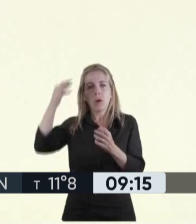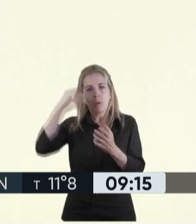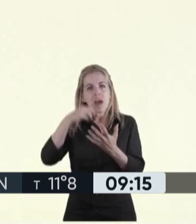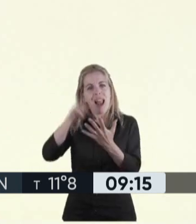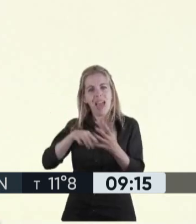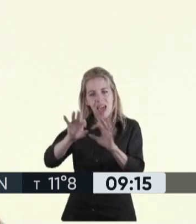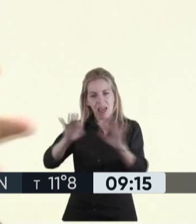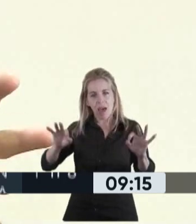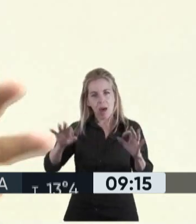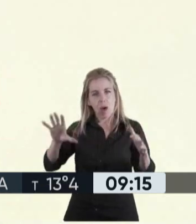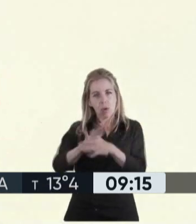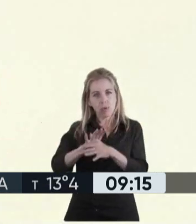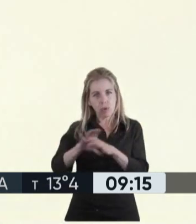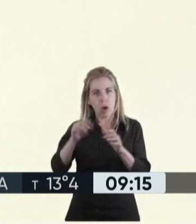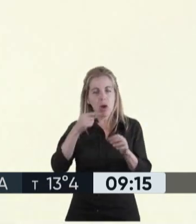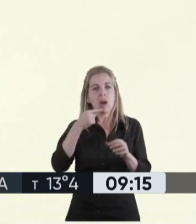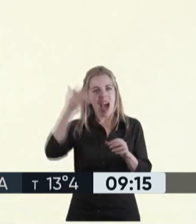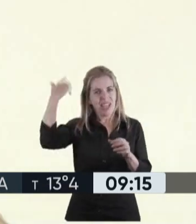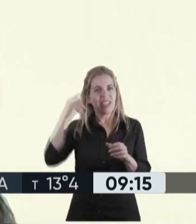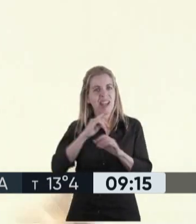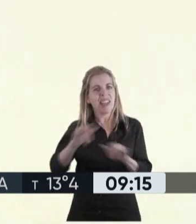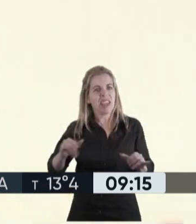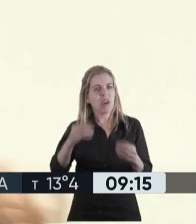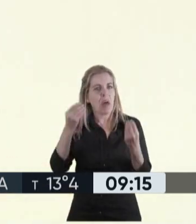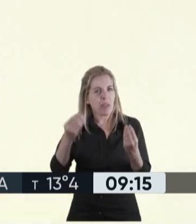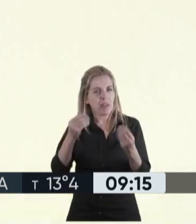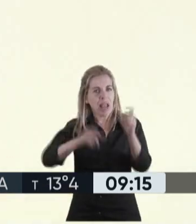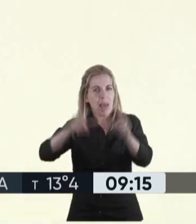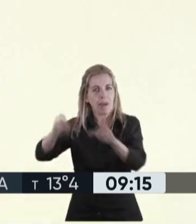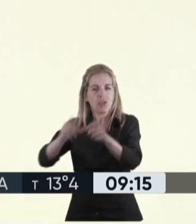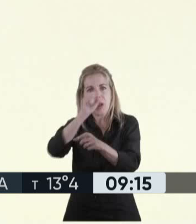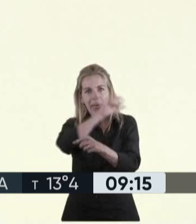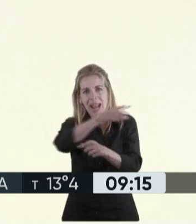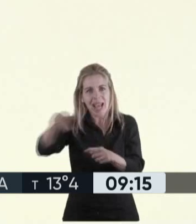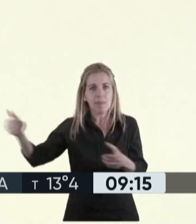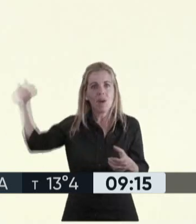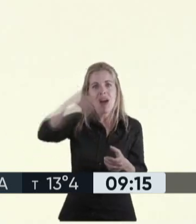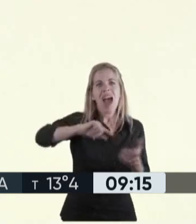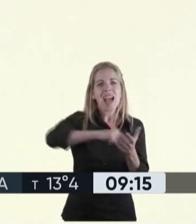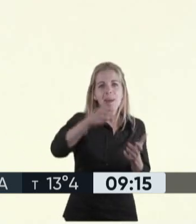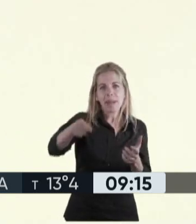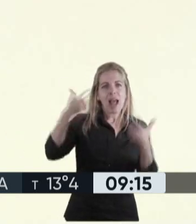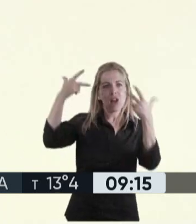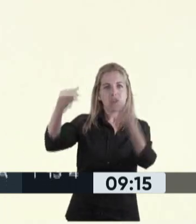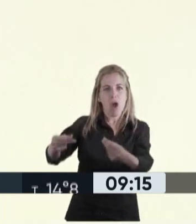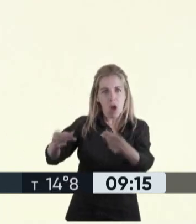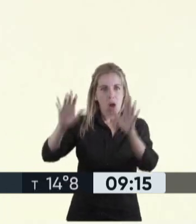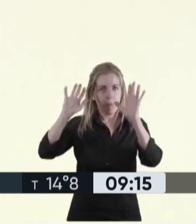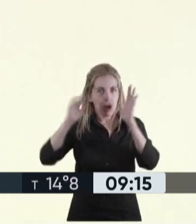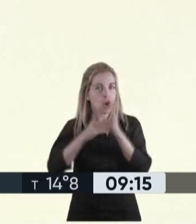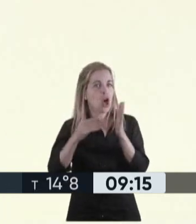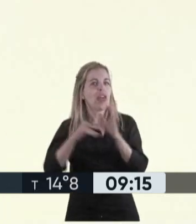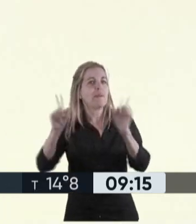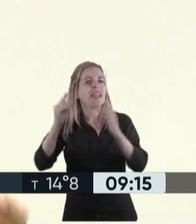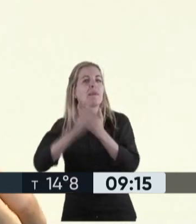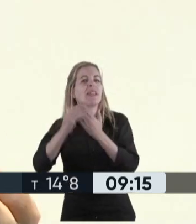textualmente, que ni sueñen con entrar a la capital federal. Y por otro lado, los productores le contestaron que la seguridad en la capital federal no depende del Ministerio de Seguridad